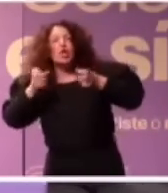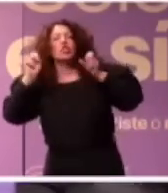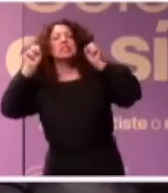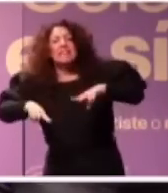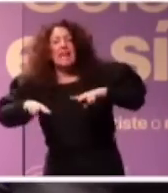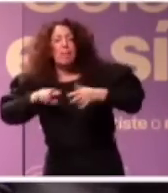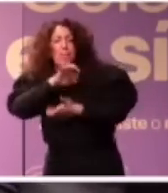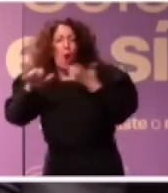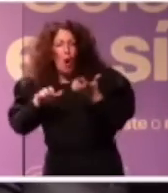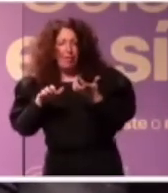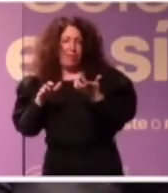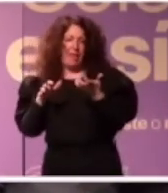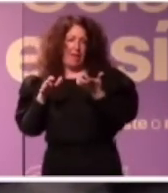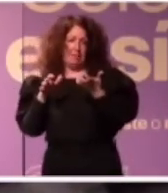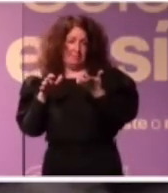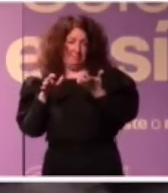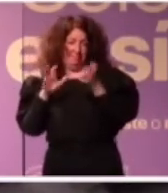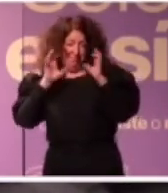intimidación.